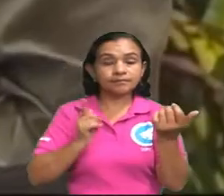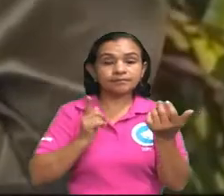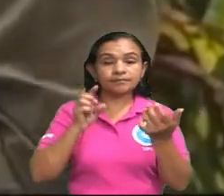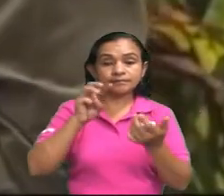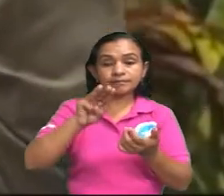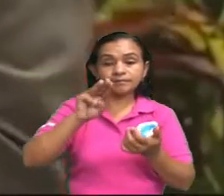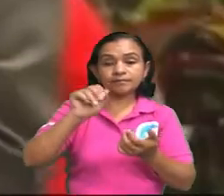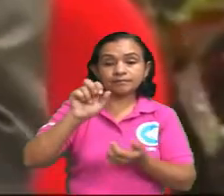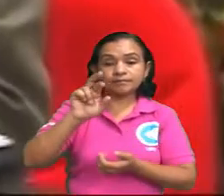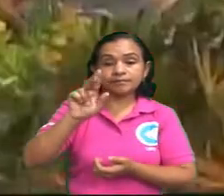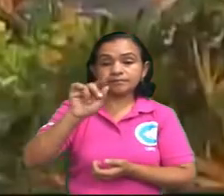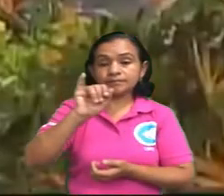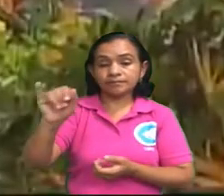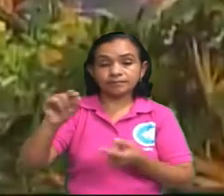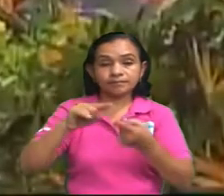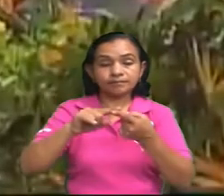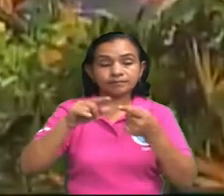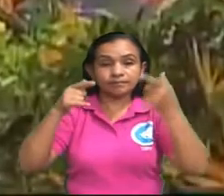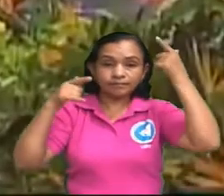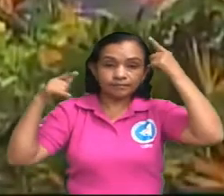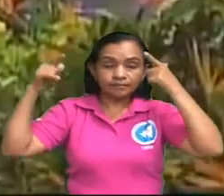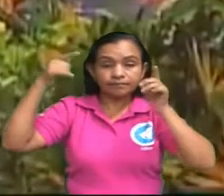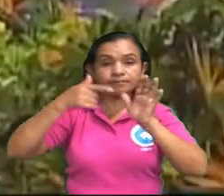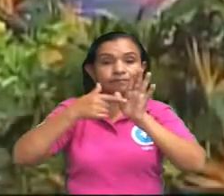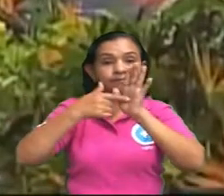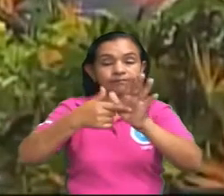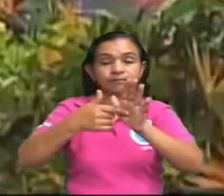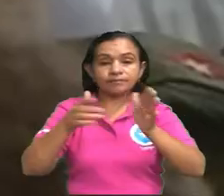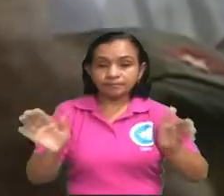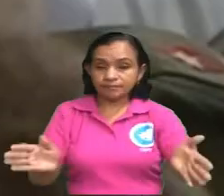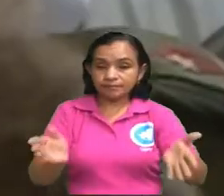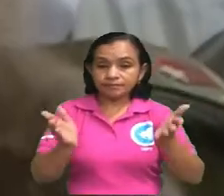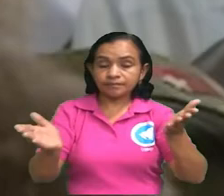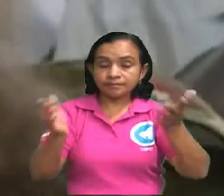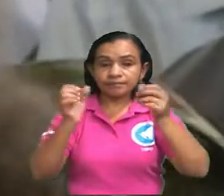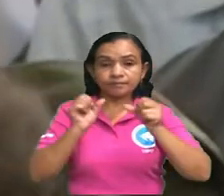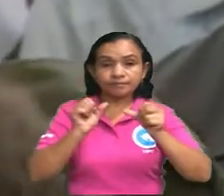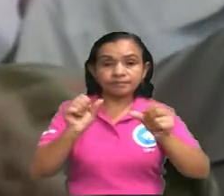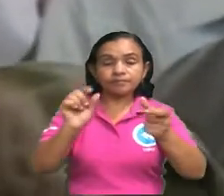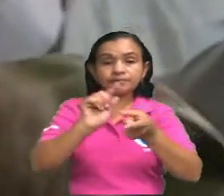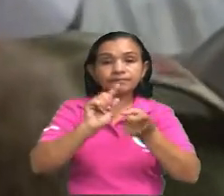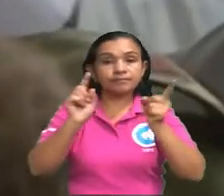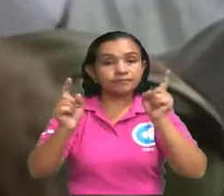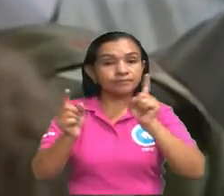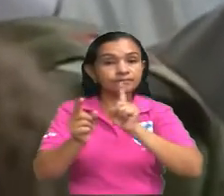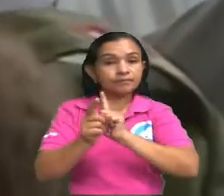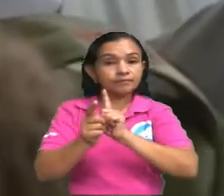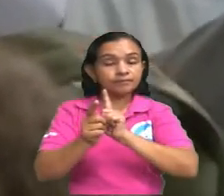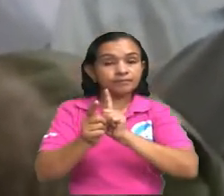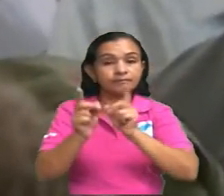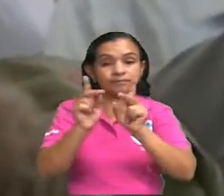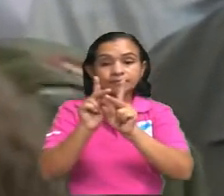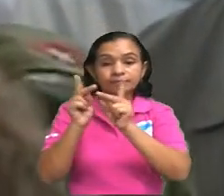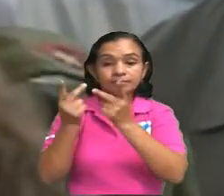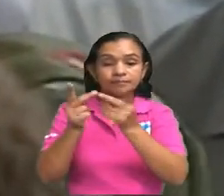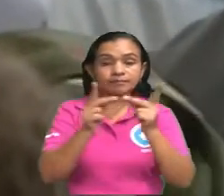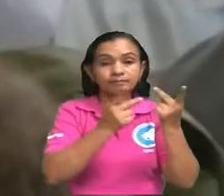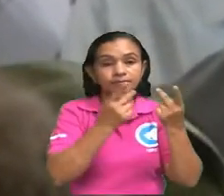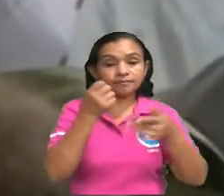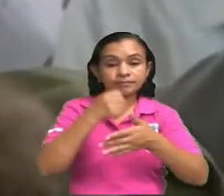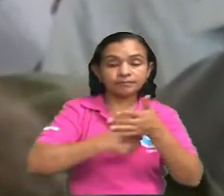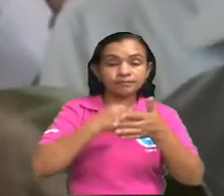y Sandino, ejemplos de una motivación profunda para dar continuidad a las transformaciones de los pueblos que luchan por